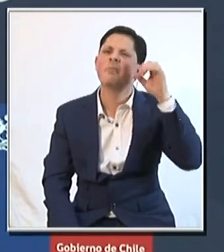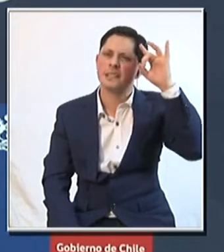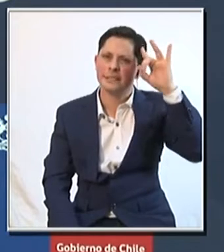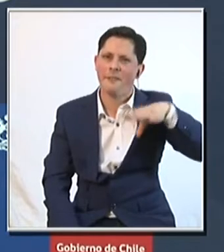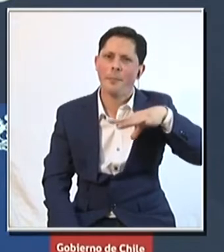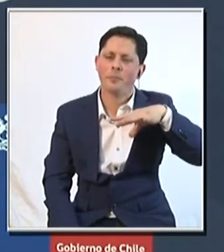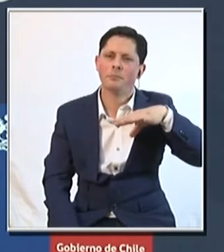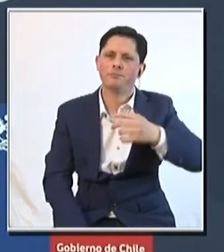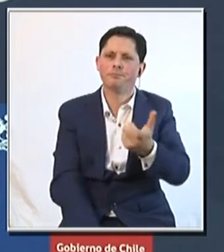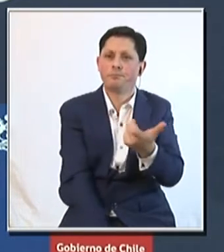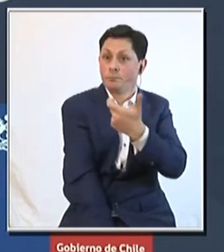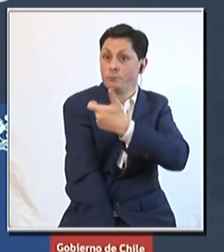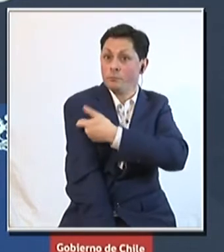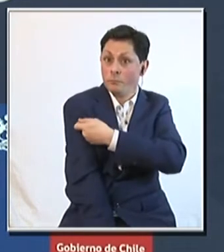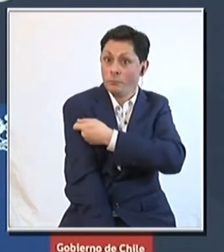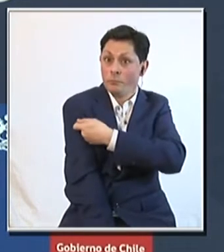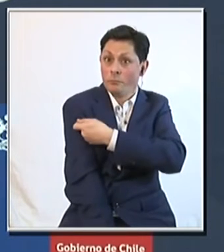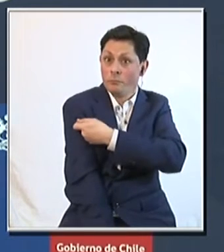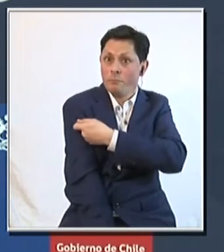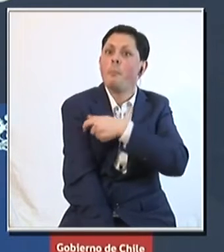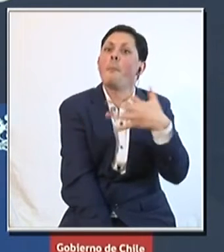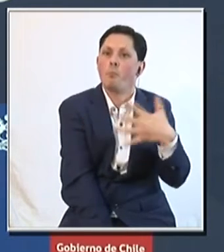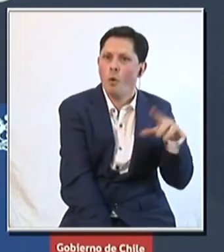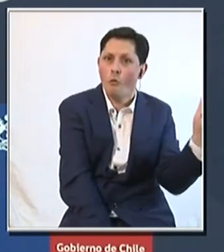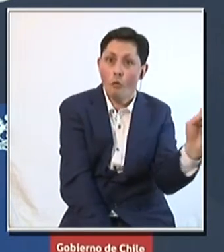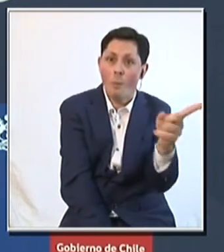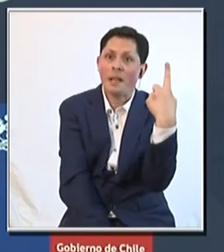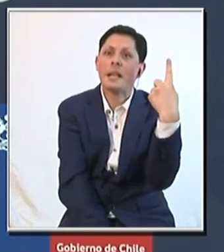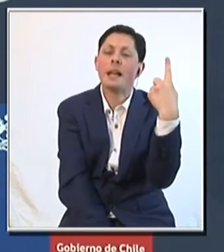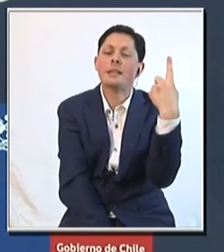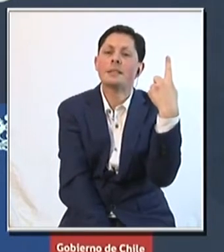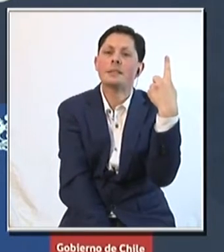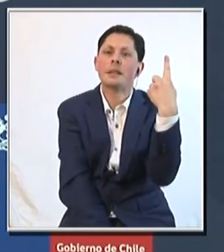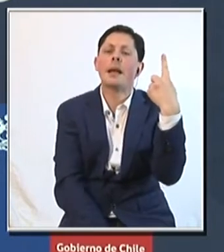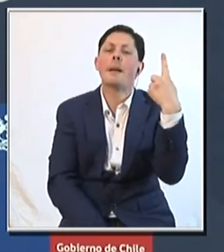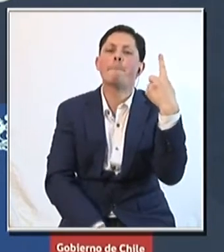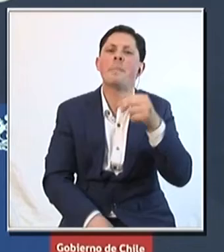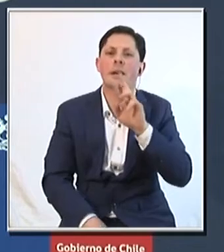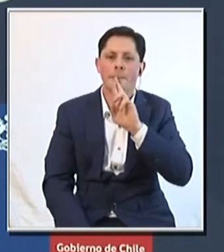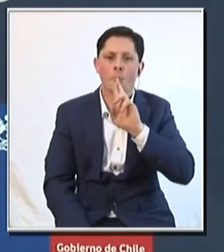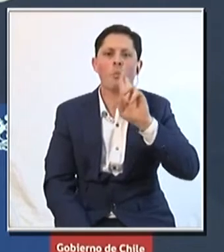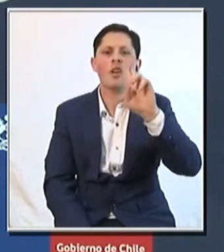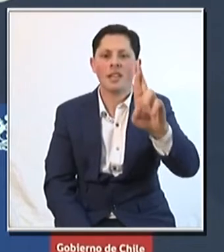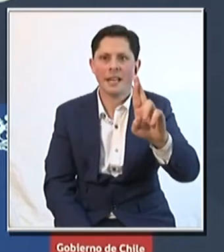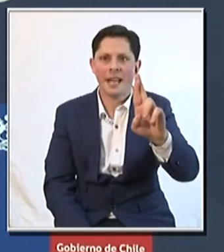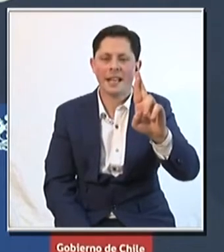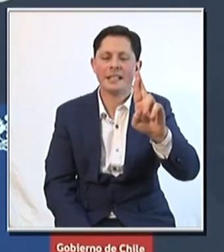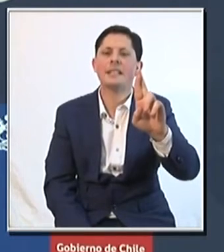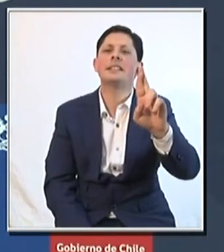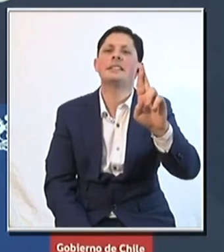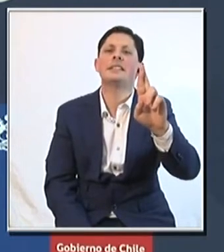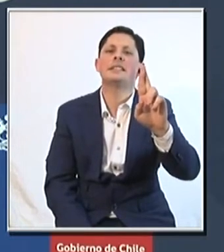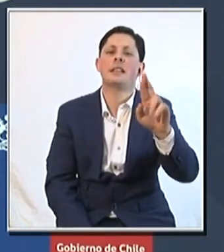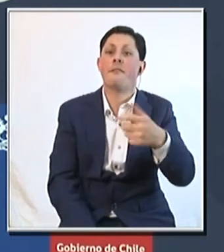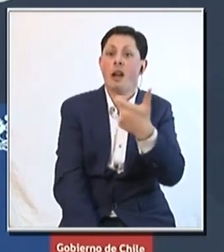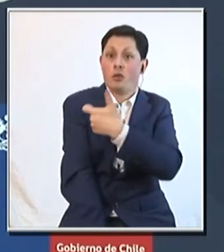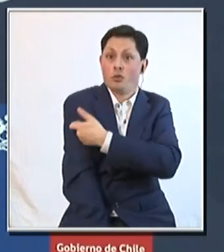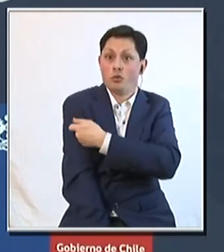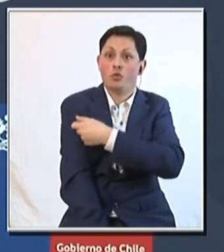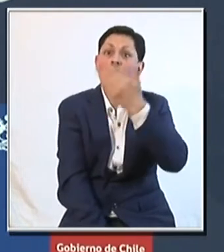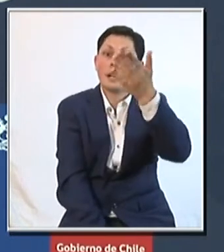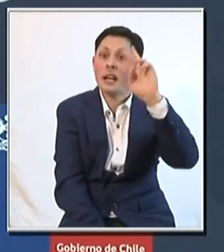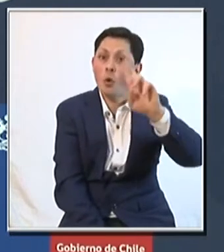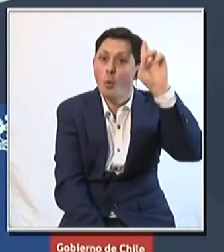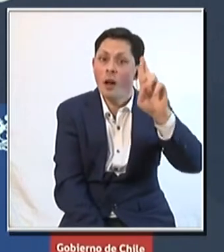Sabemos que la vacunación al día es uno de los elementos fundamentales para poder responder a este escenario. Vacunación,